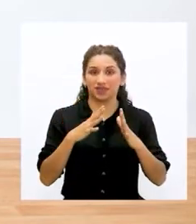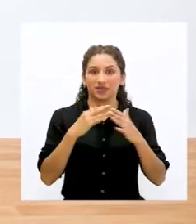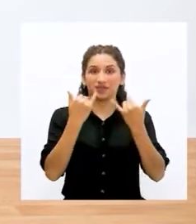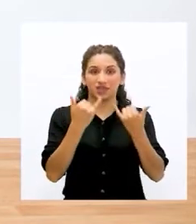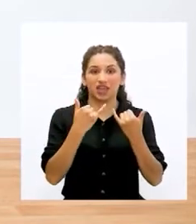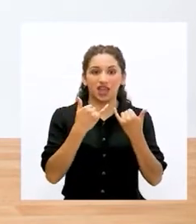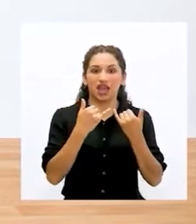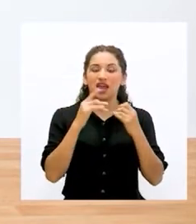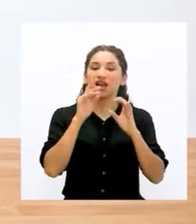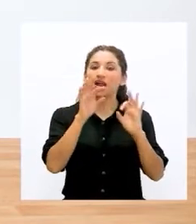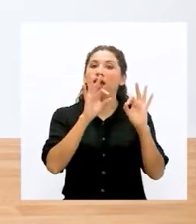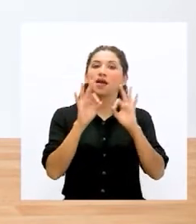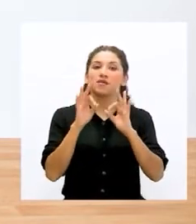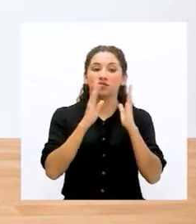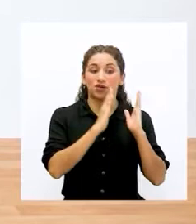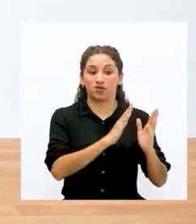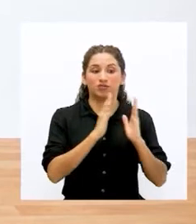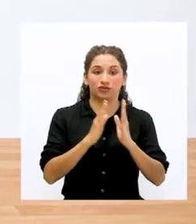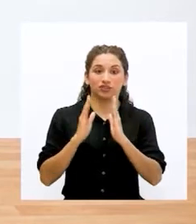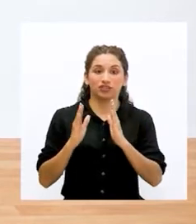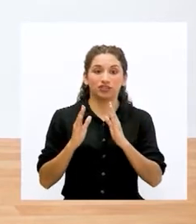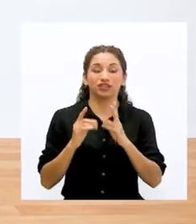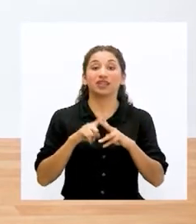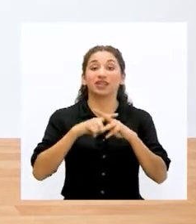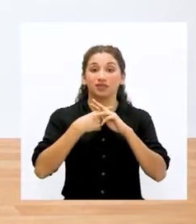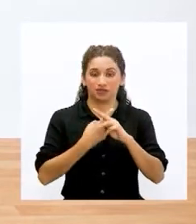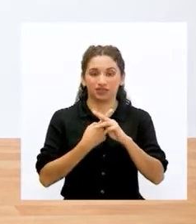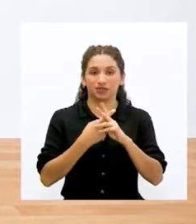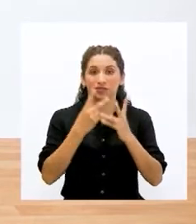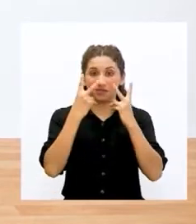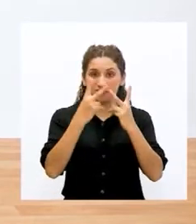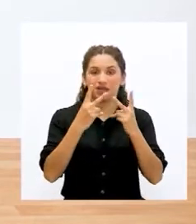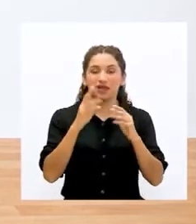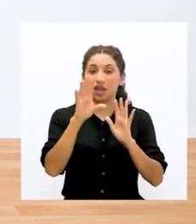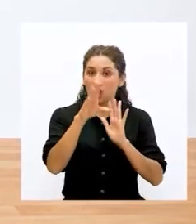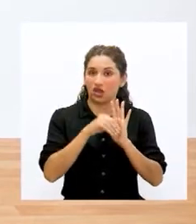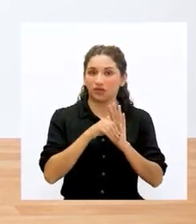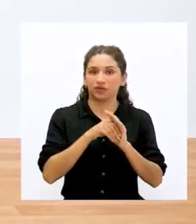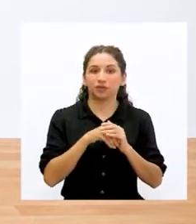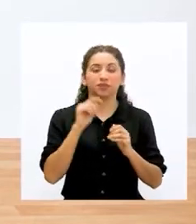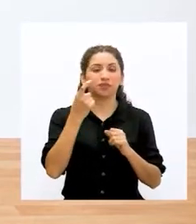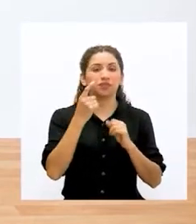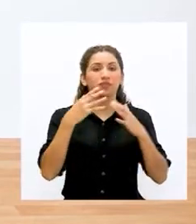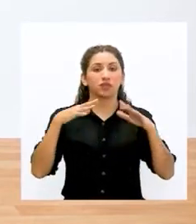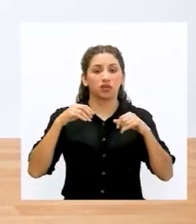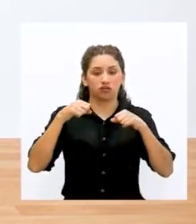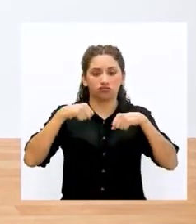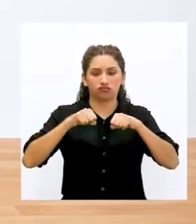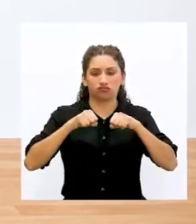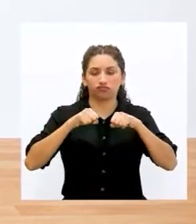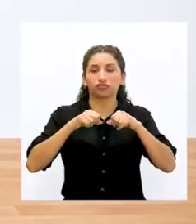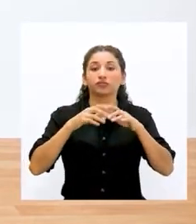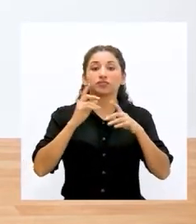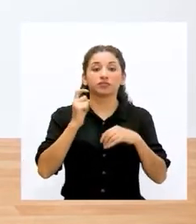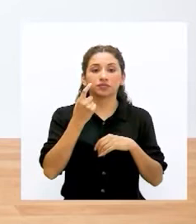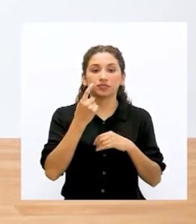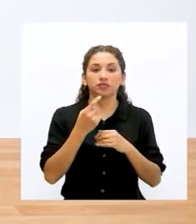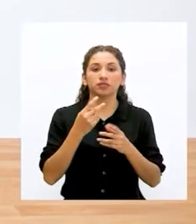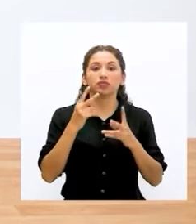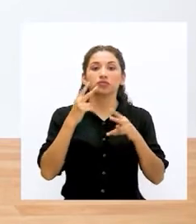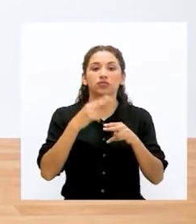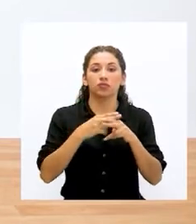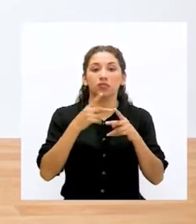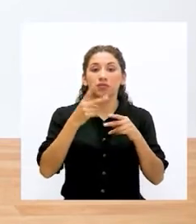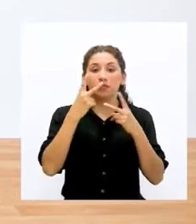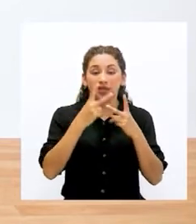a nuestra secuencia. Sí, vamos a empezarlo de esta manera. ¿Qué voy a hacer? Voy a flexionar mis rodillas. Este movimiento se llama bounce,